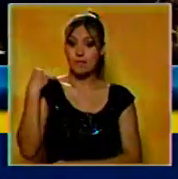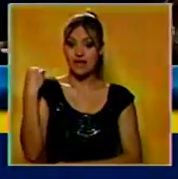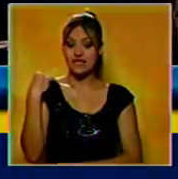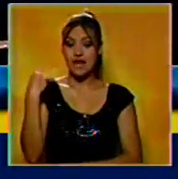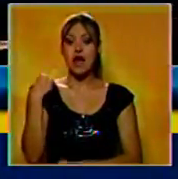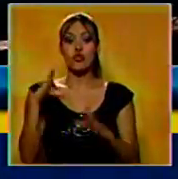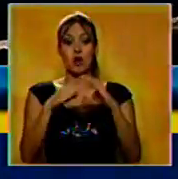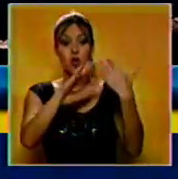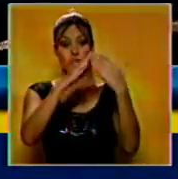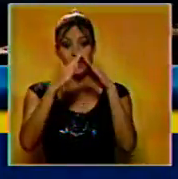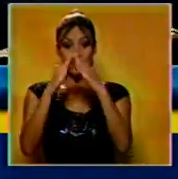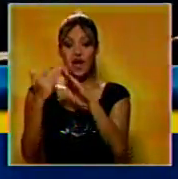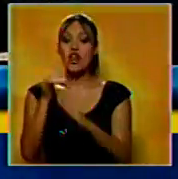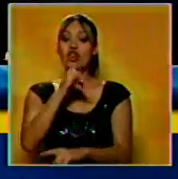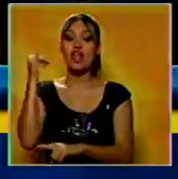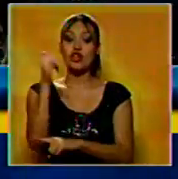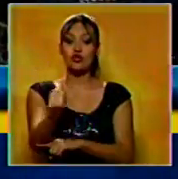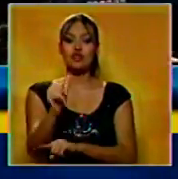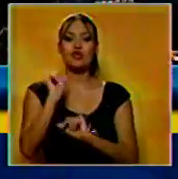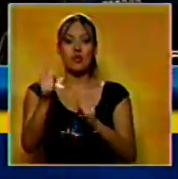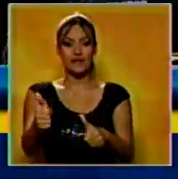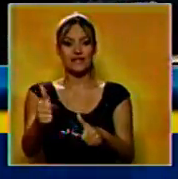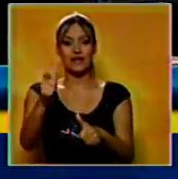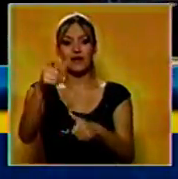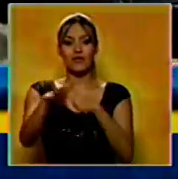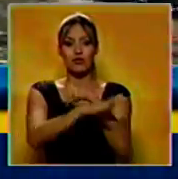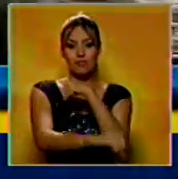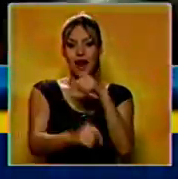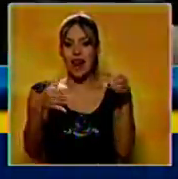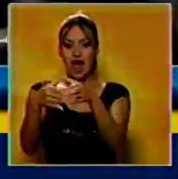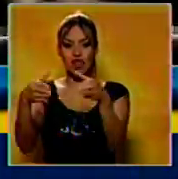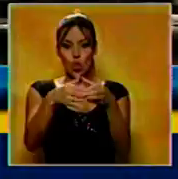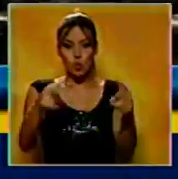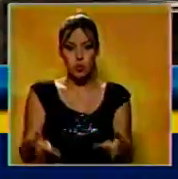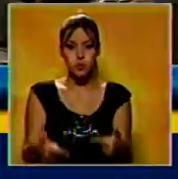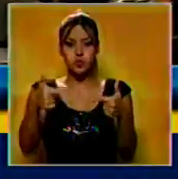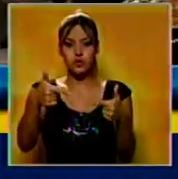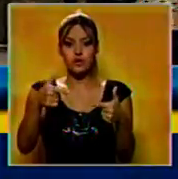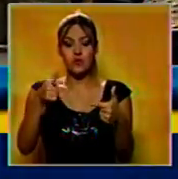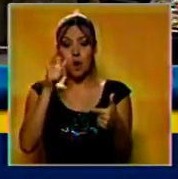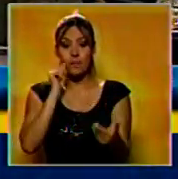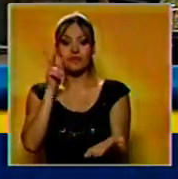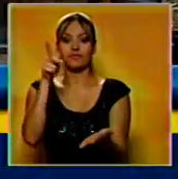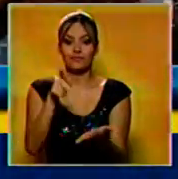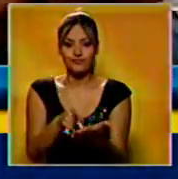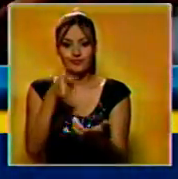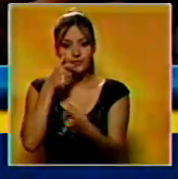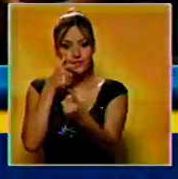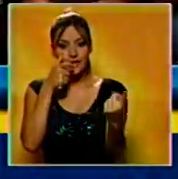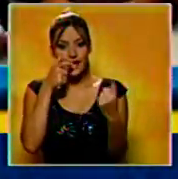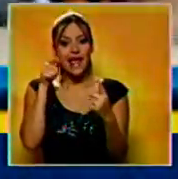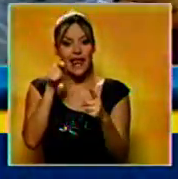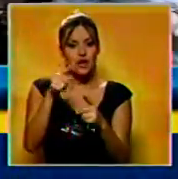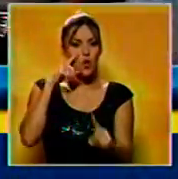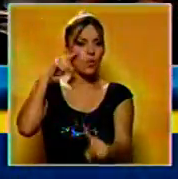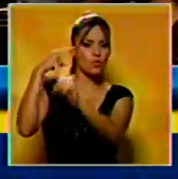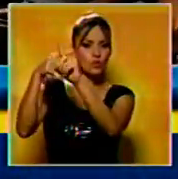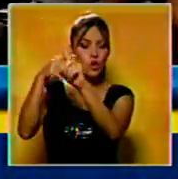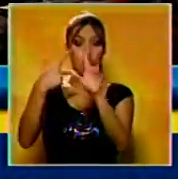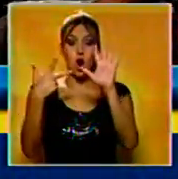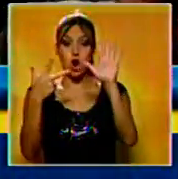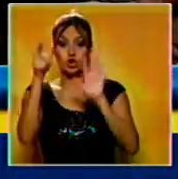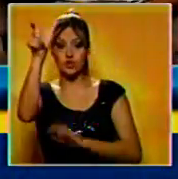la comunidad que denunció un enfrentamiento entre bandas. Según información policial, los funcionarios avistaron a